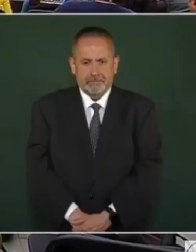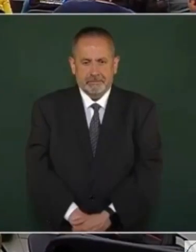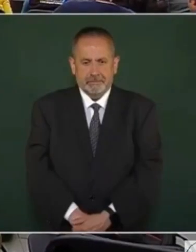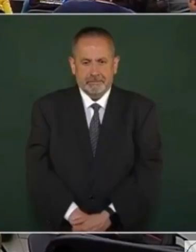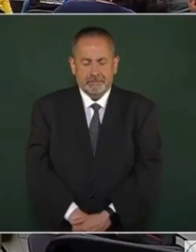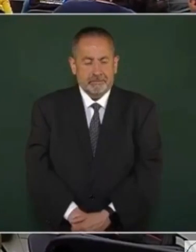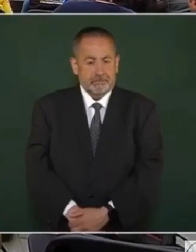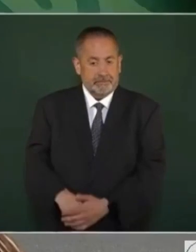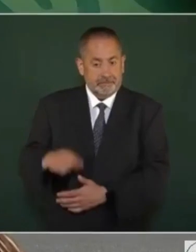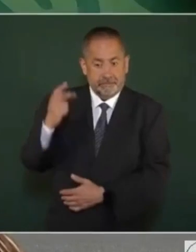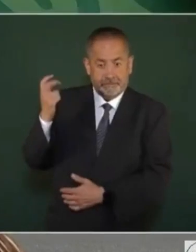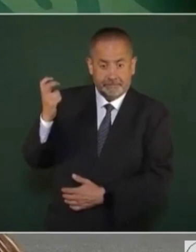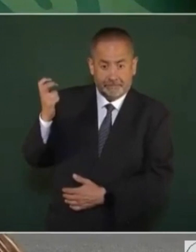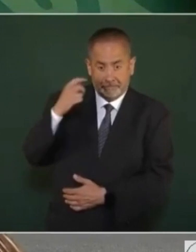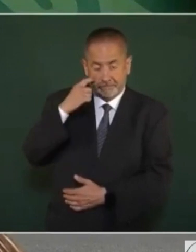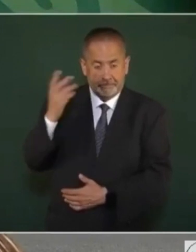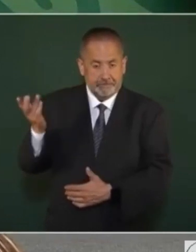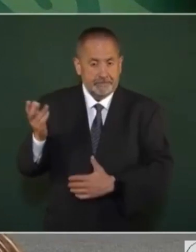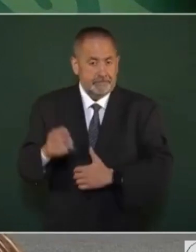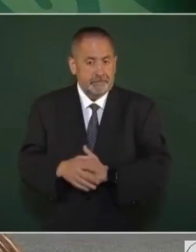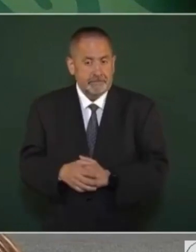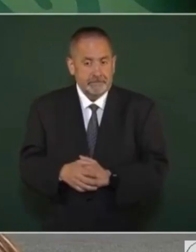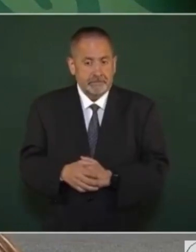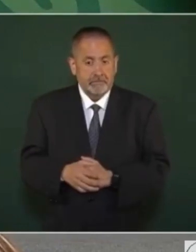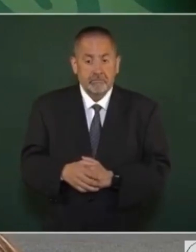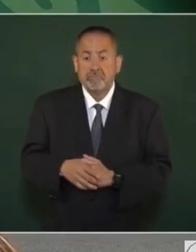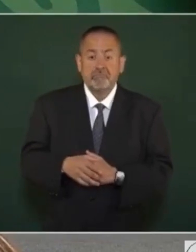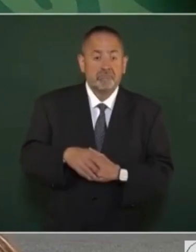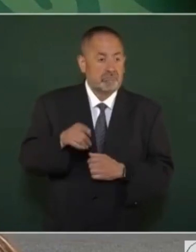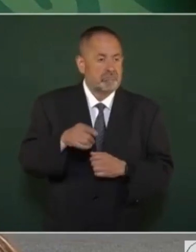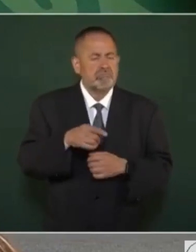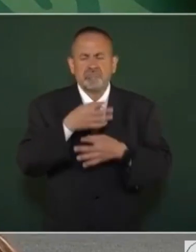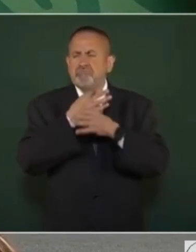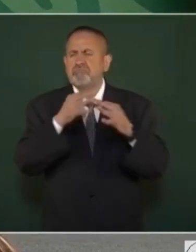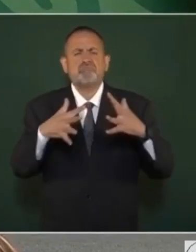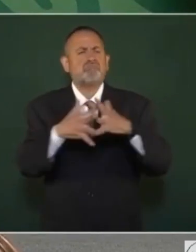Y este declara la guerra aquí.